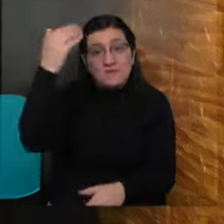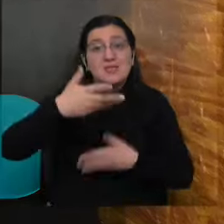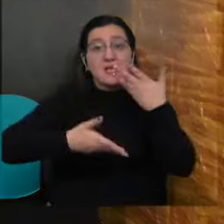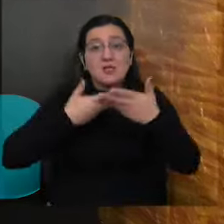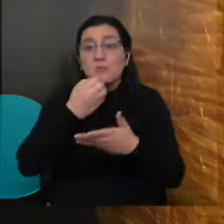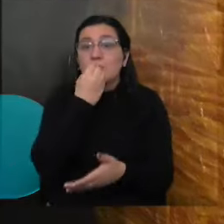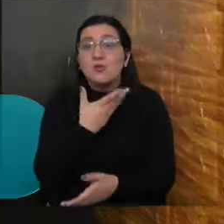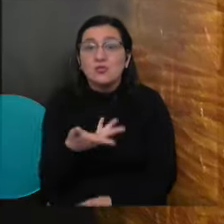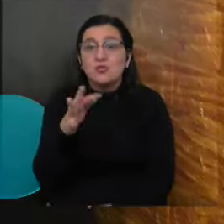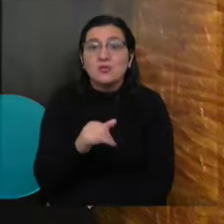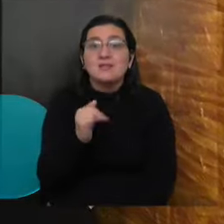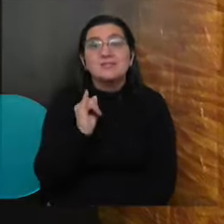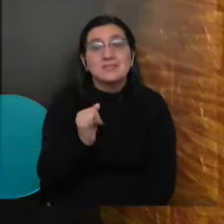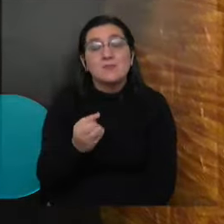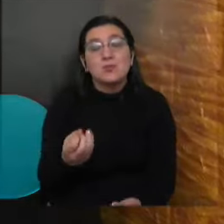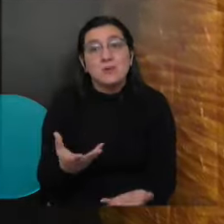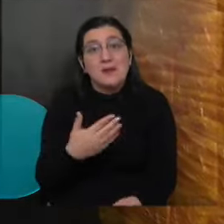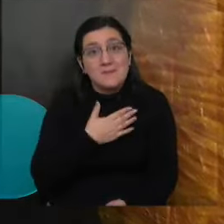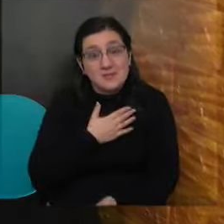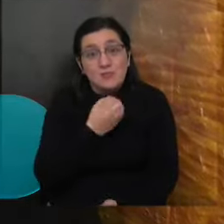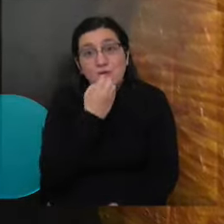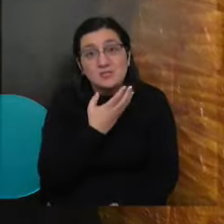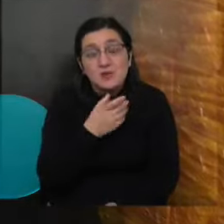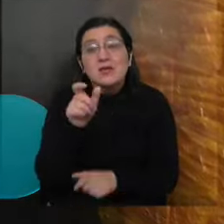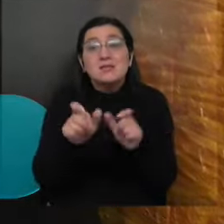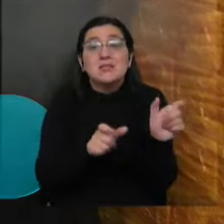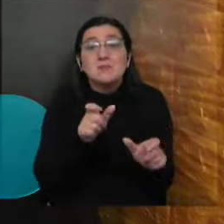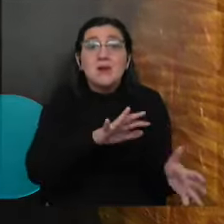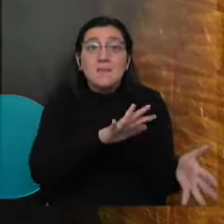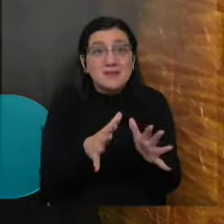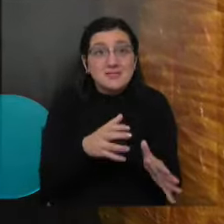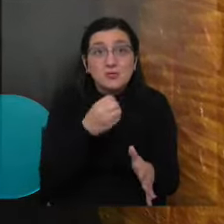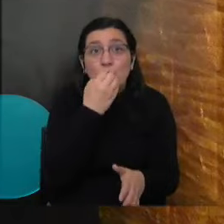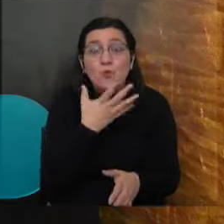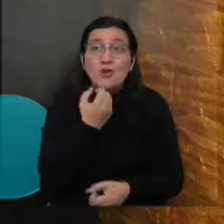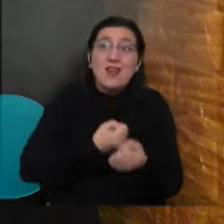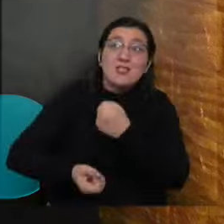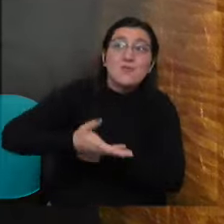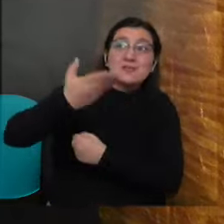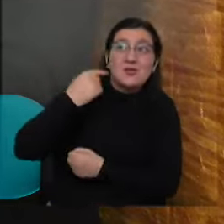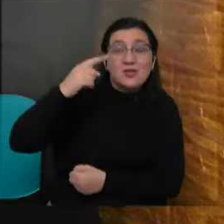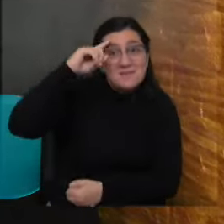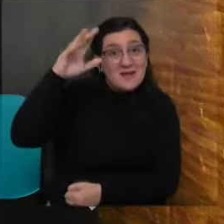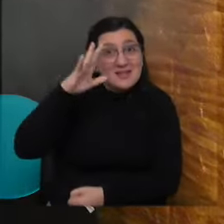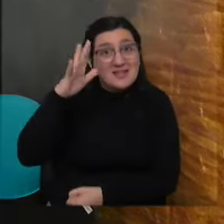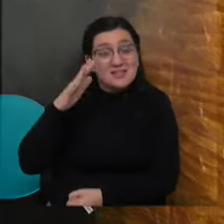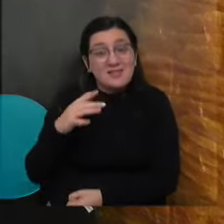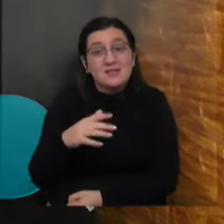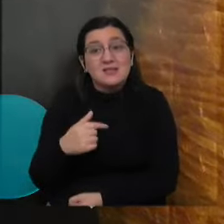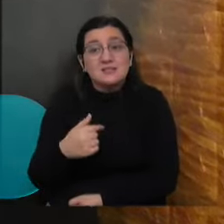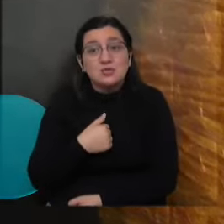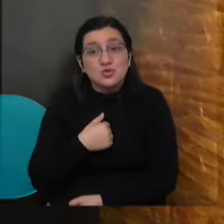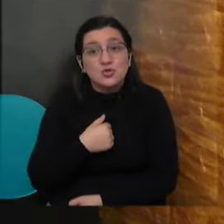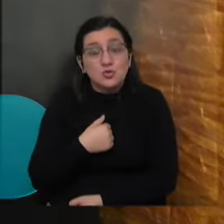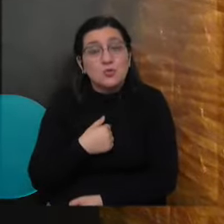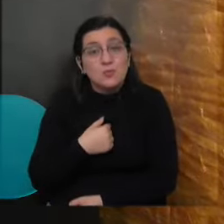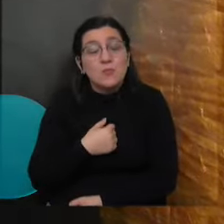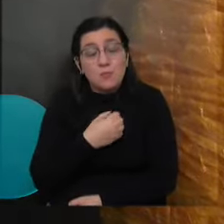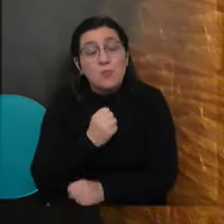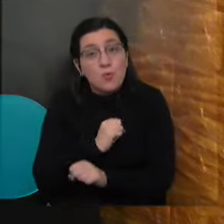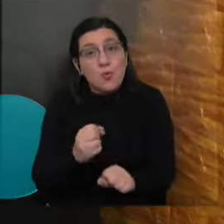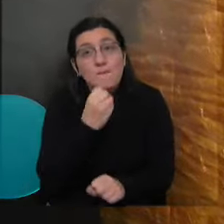mejorando todos los días porque para mí está buenísimo Si la gente por ahí le pareció que estuvo bueno el año pasado qué podemos mejorar y bueno yo yo por lo menos tenía mucho que